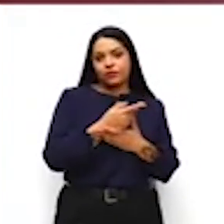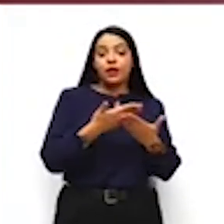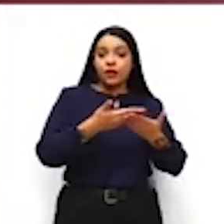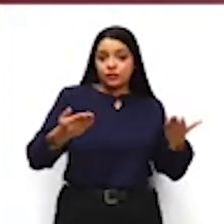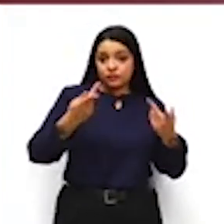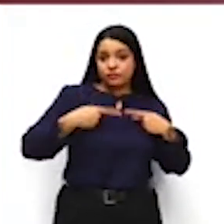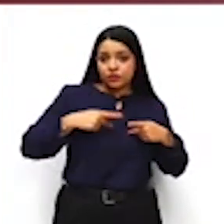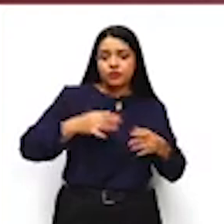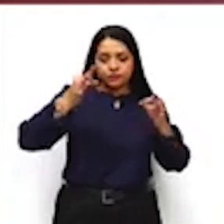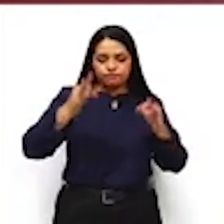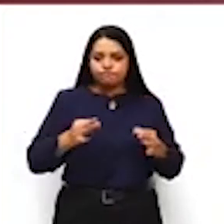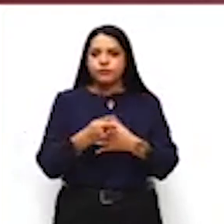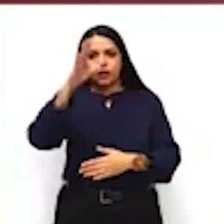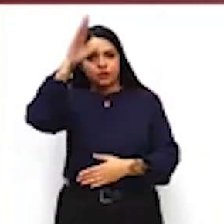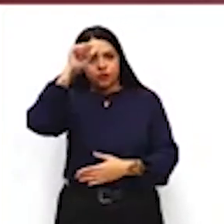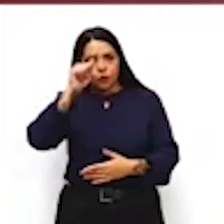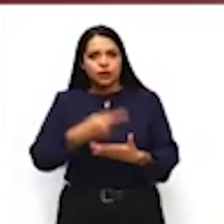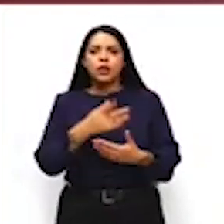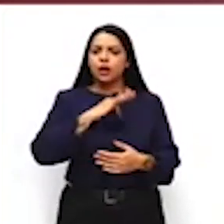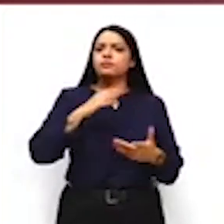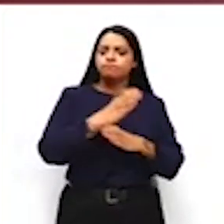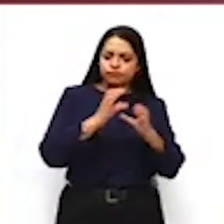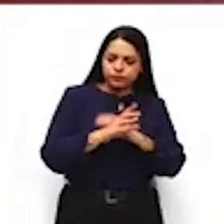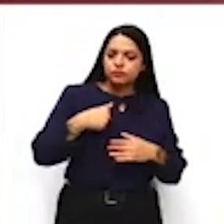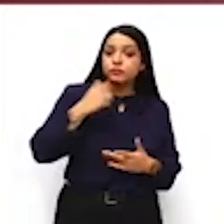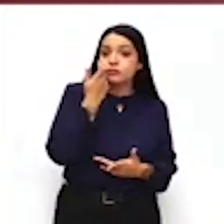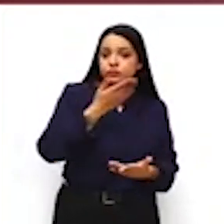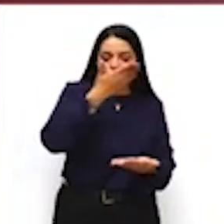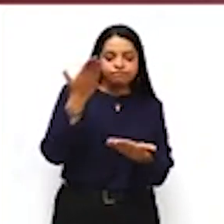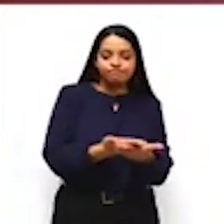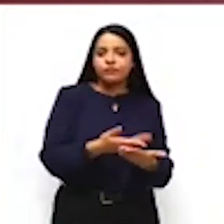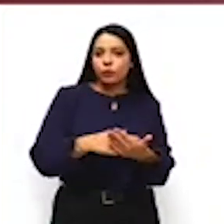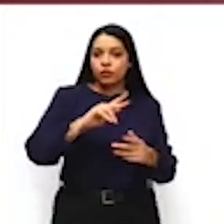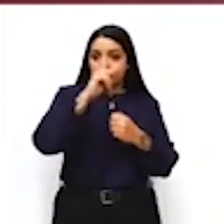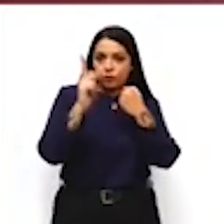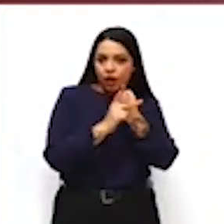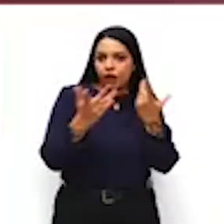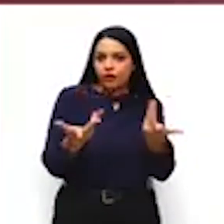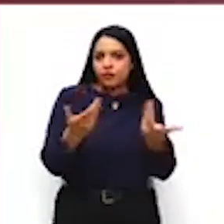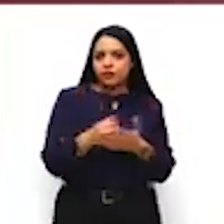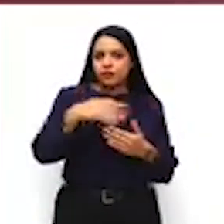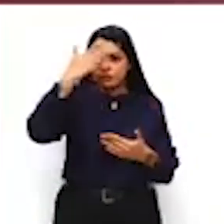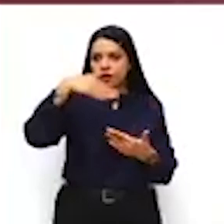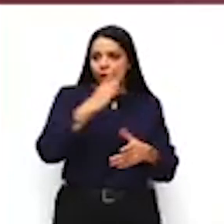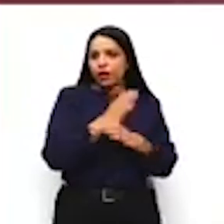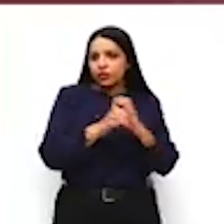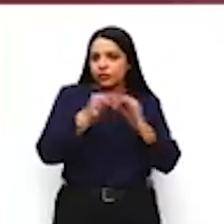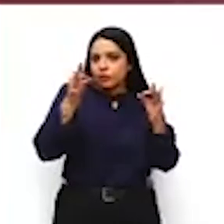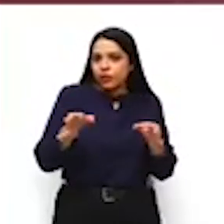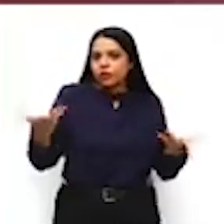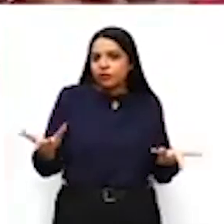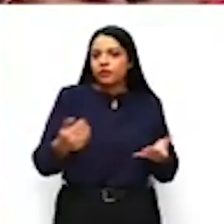es consciente de lo que quiere para su país y cuando está lista para transformar, ¿sí o